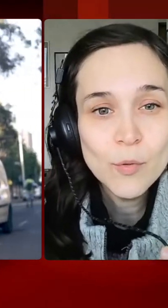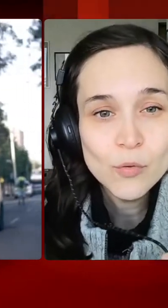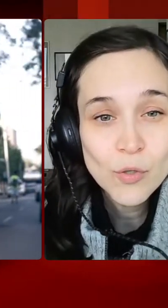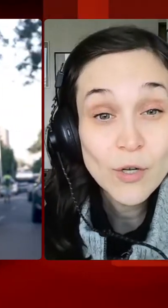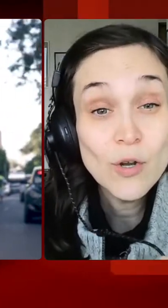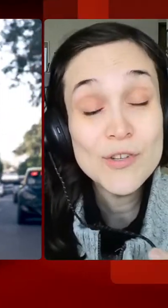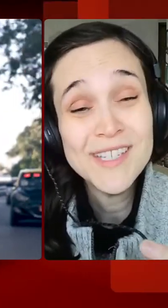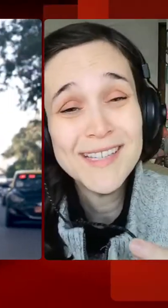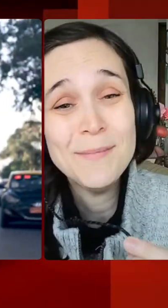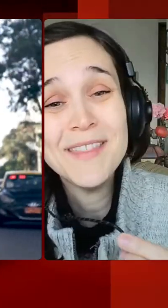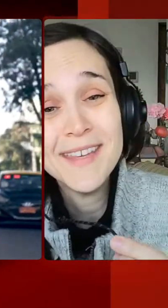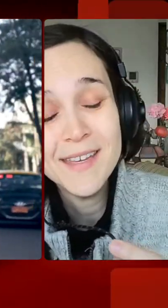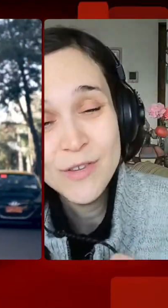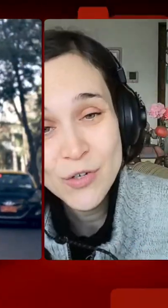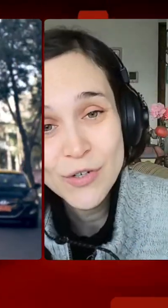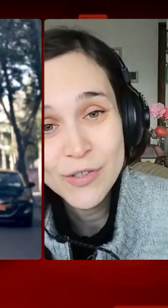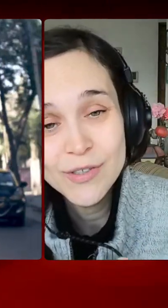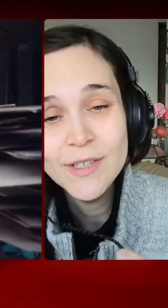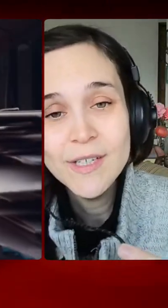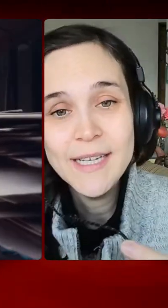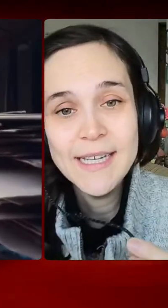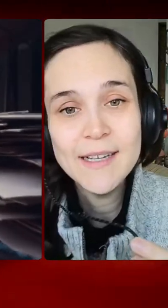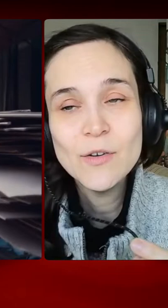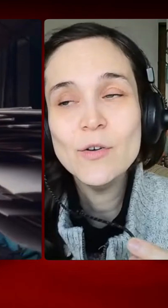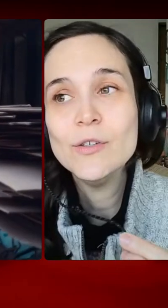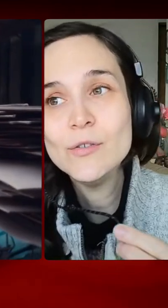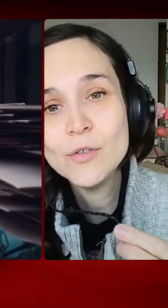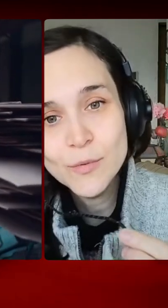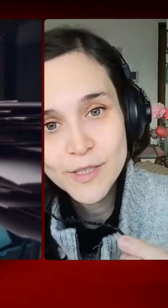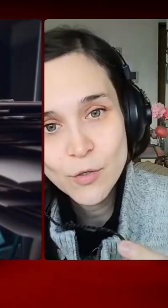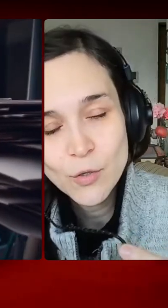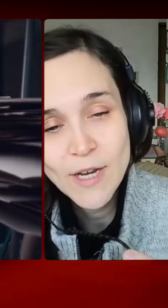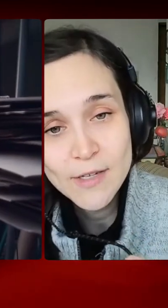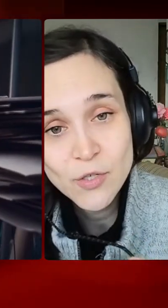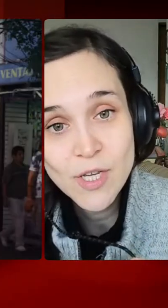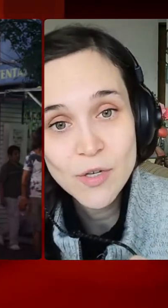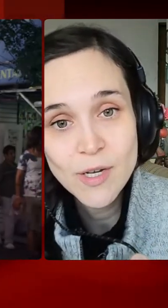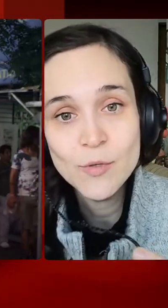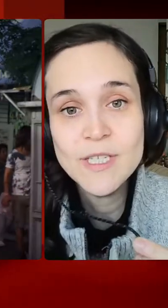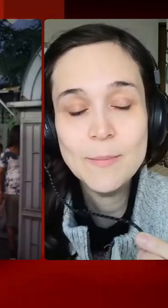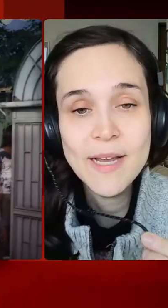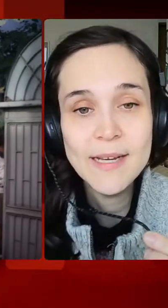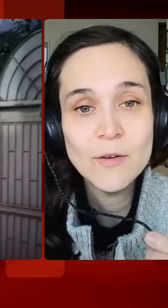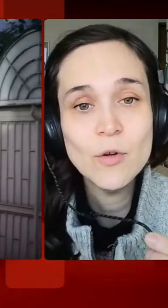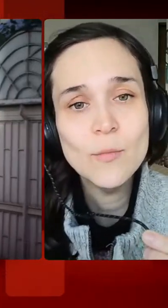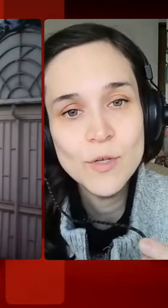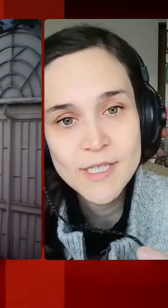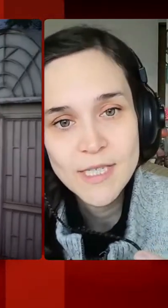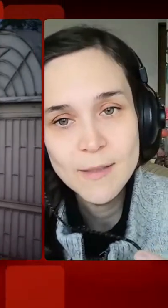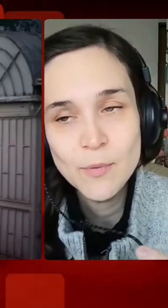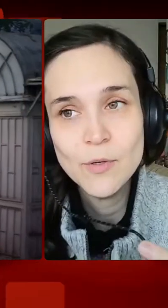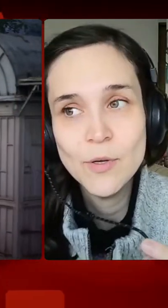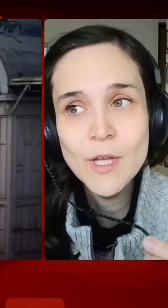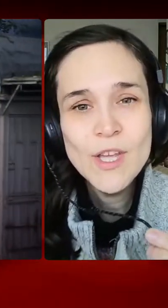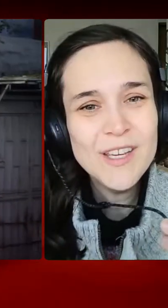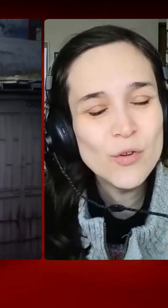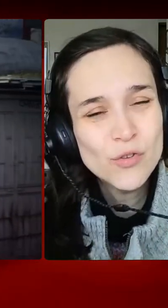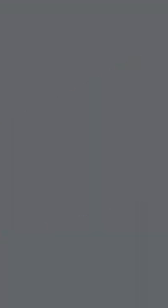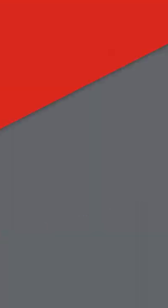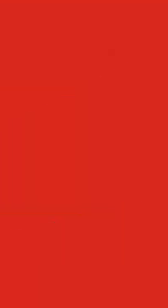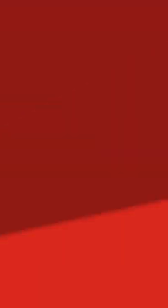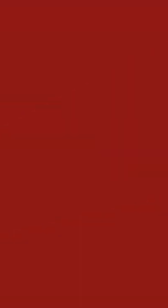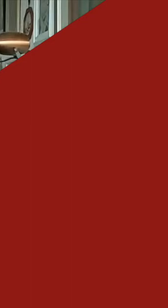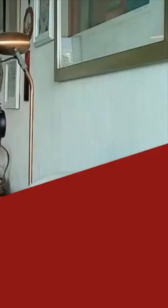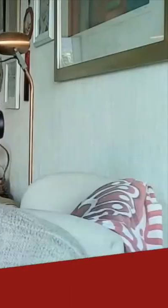los productores con los sistemas de gestión con como te digo con las asociaciones municipales con los municipios